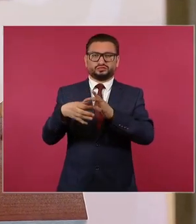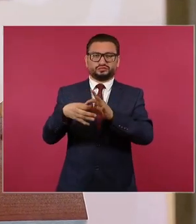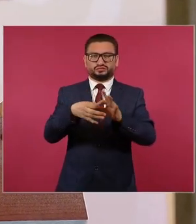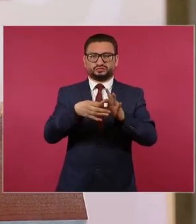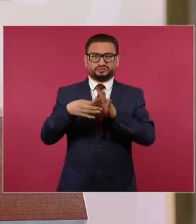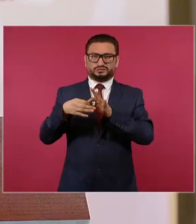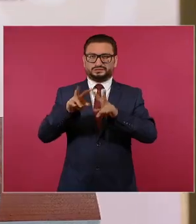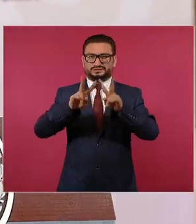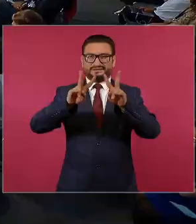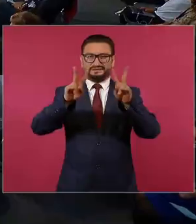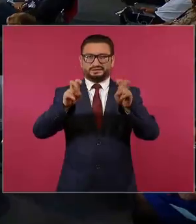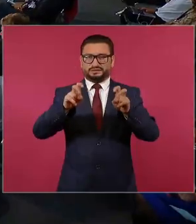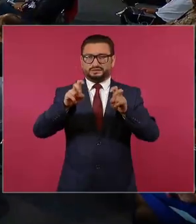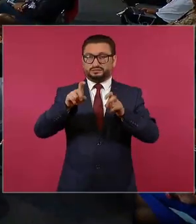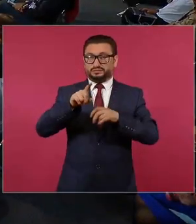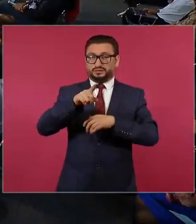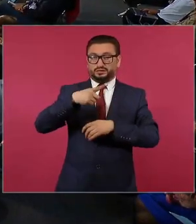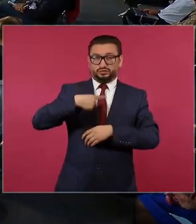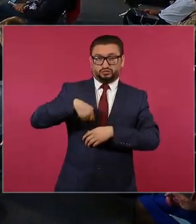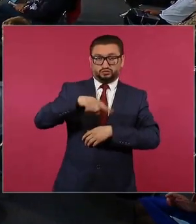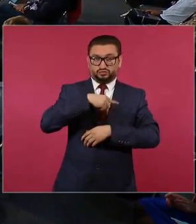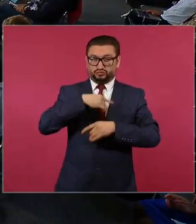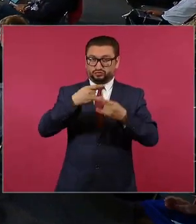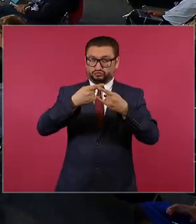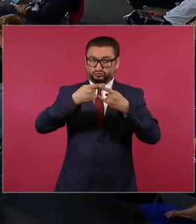Sigamos Haciendo Historia.